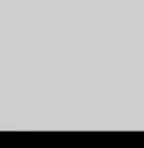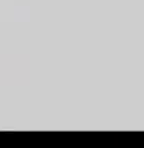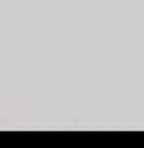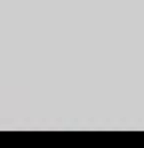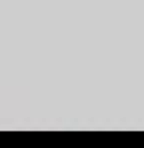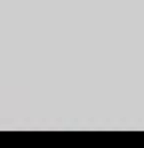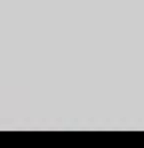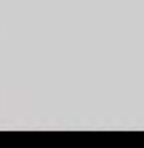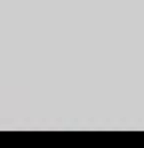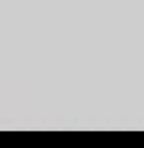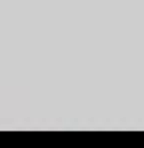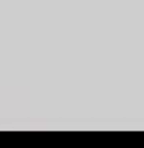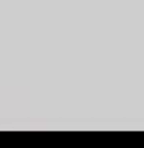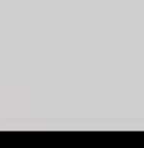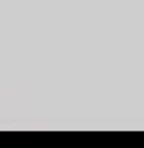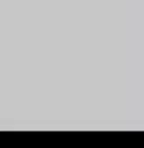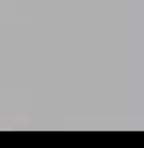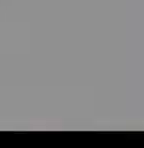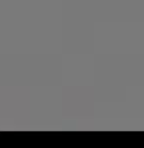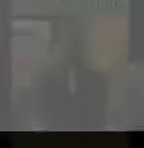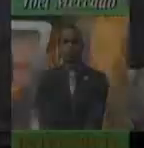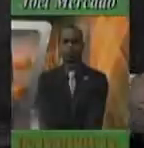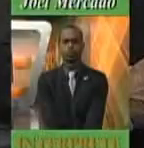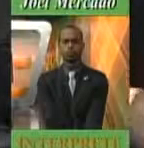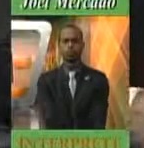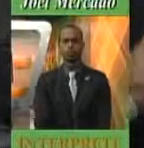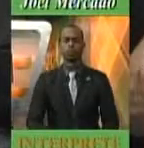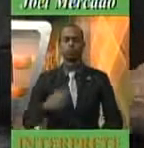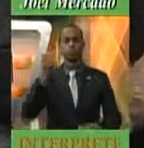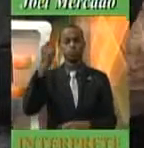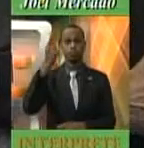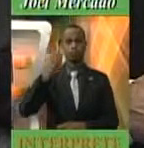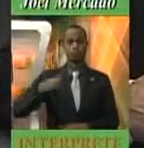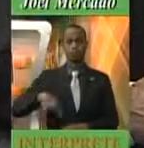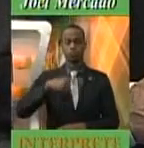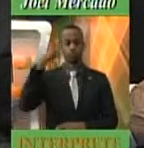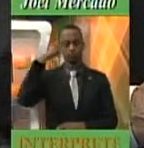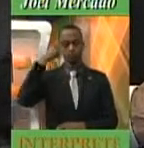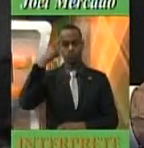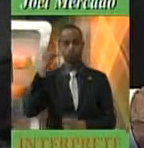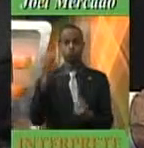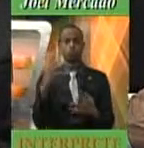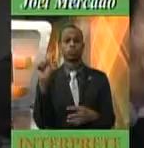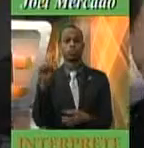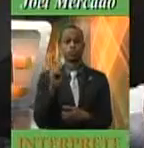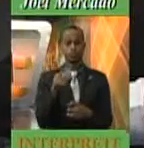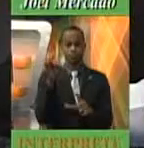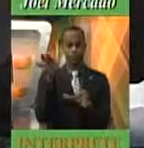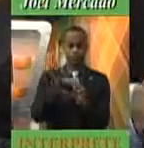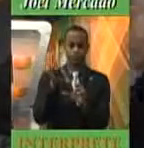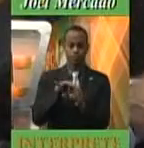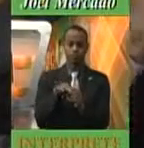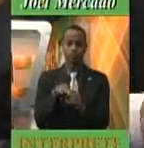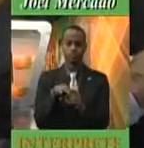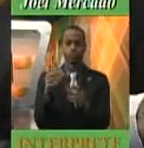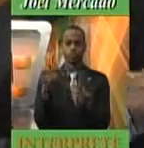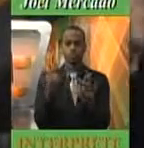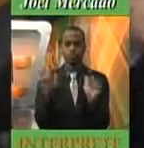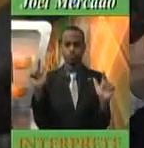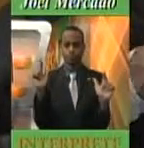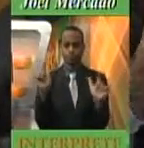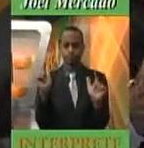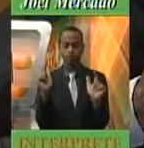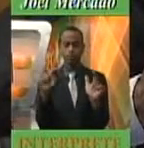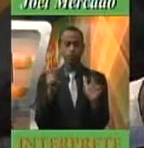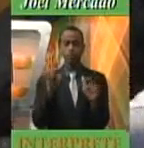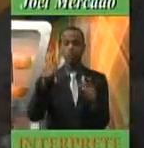de ahí se desprende esa cuestión, claro. Y yo creo que somos más los que votamos por lo que pensamos y libremente y